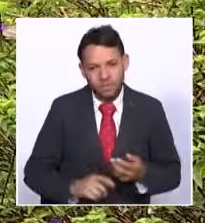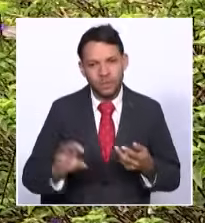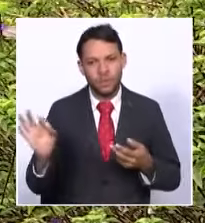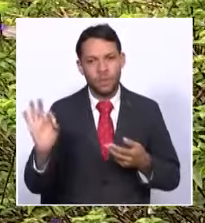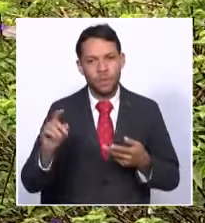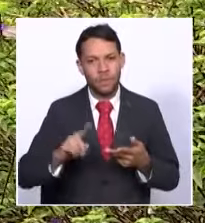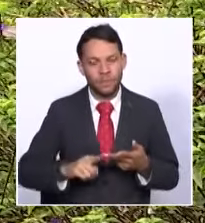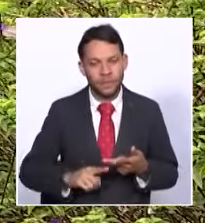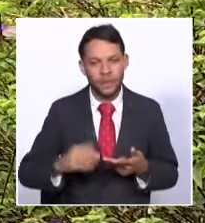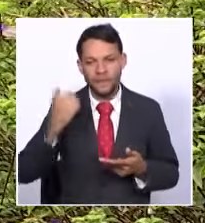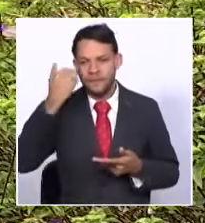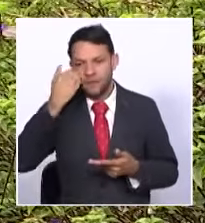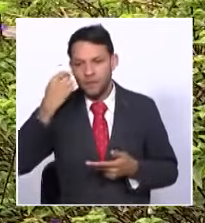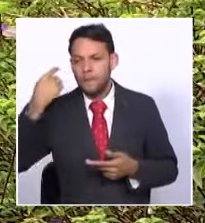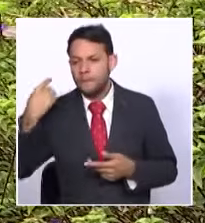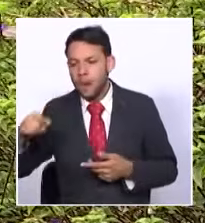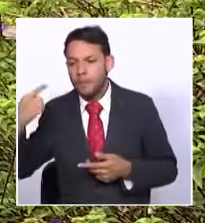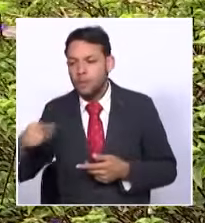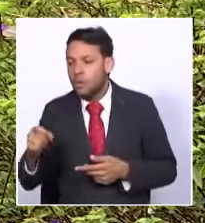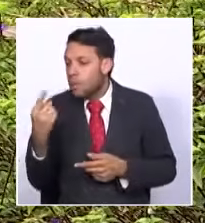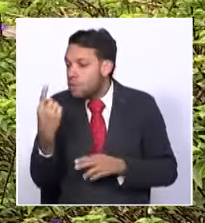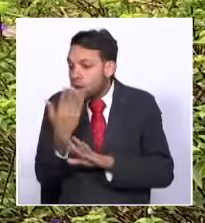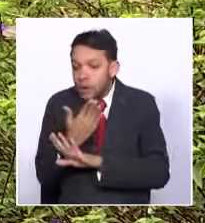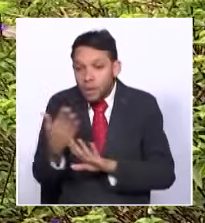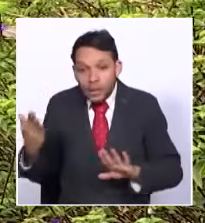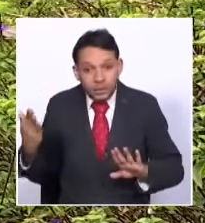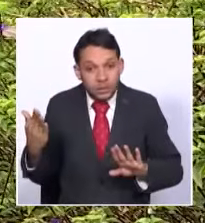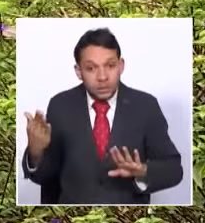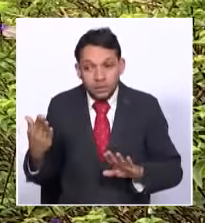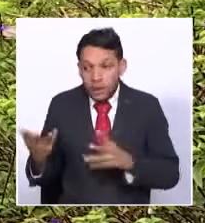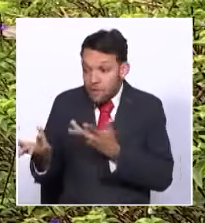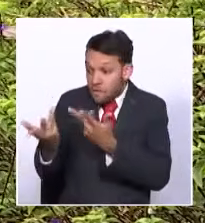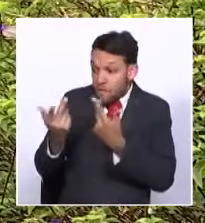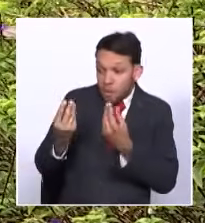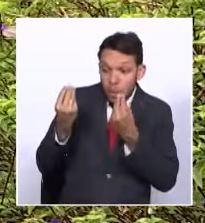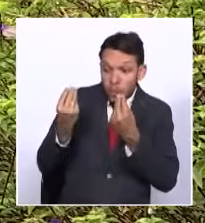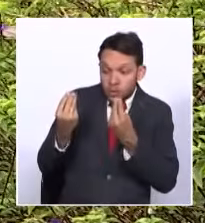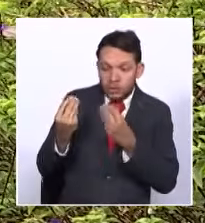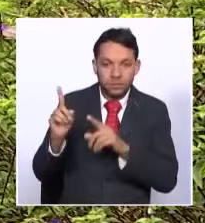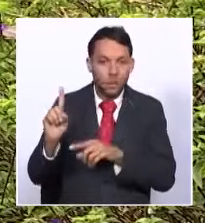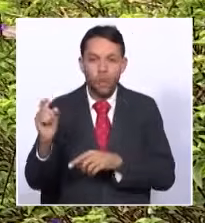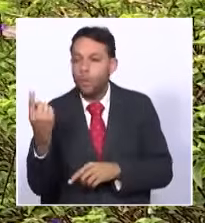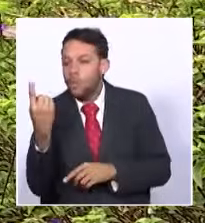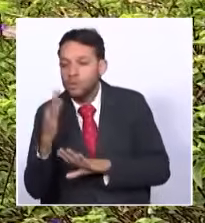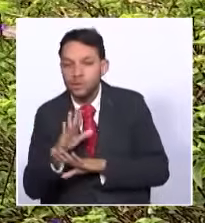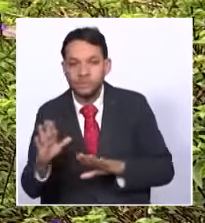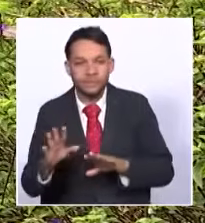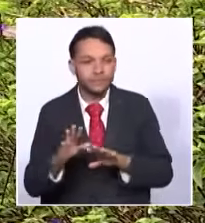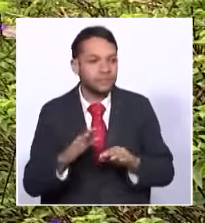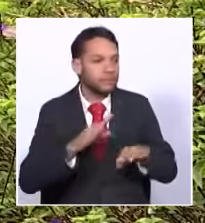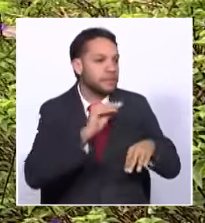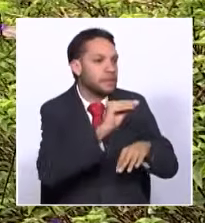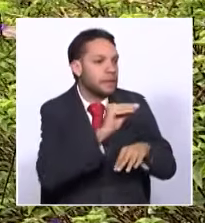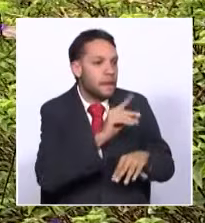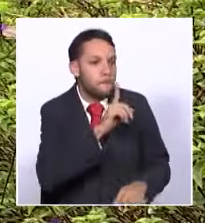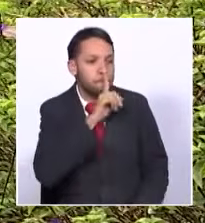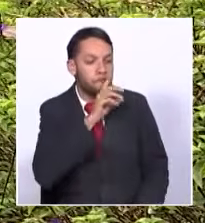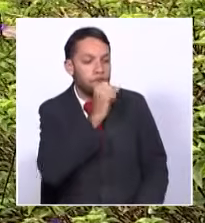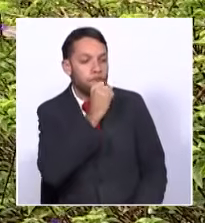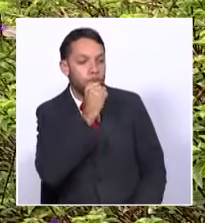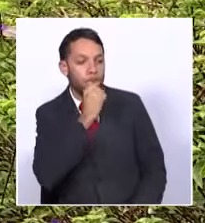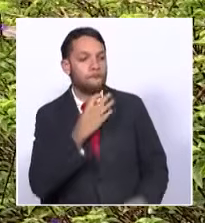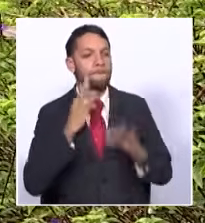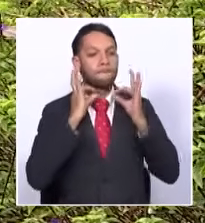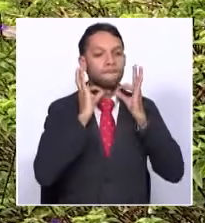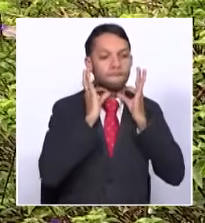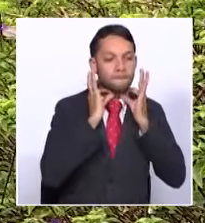otras enfermedades. No, dígame una o dos cosas de las que tiene. No alcancé a decirle que tenía amigdalitis. No me dejó de contarle que